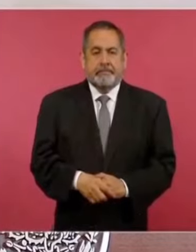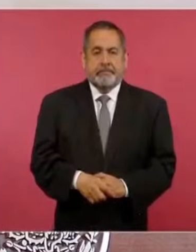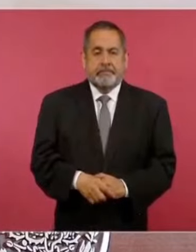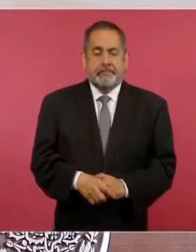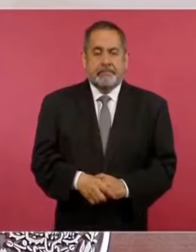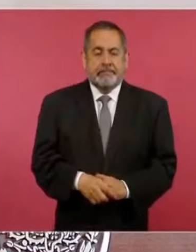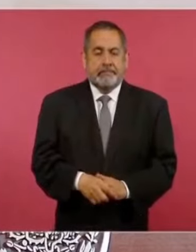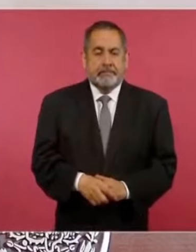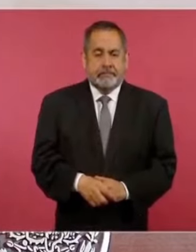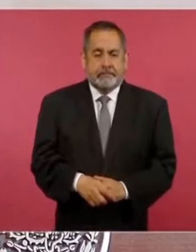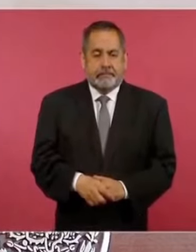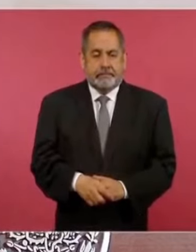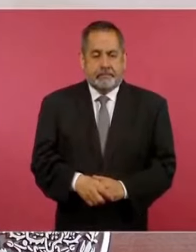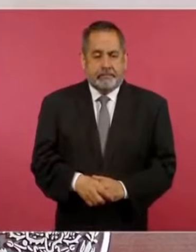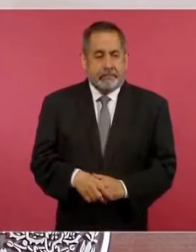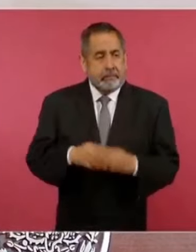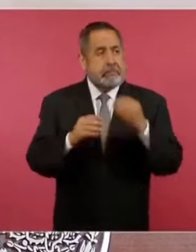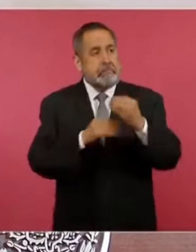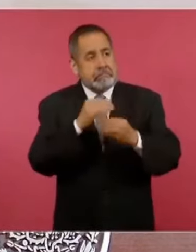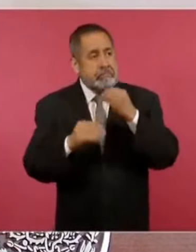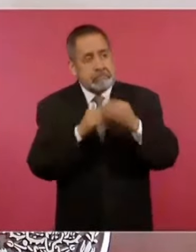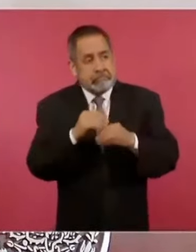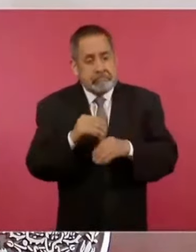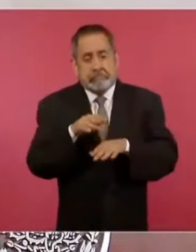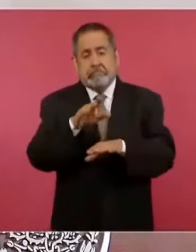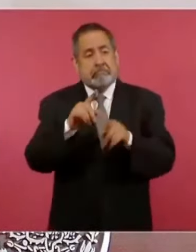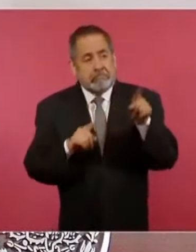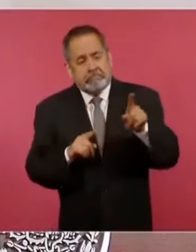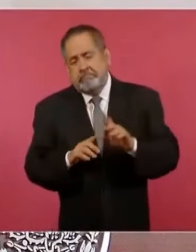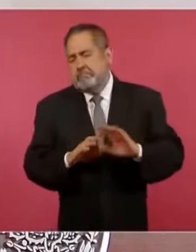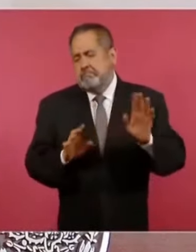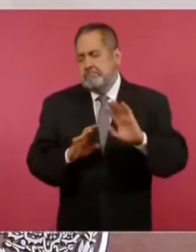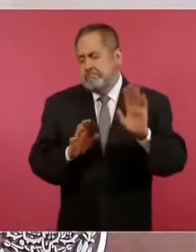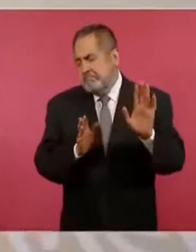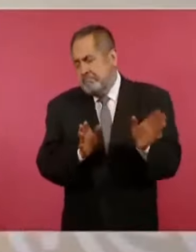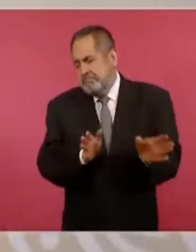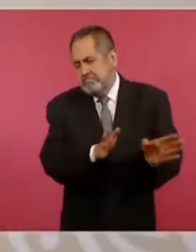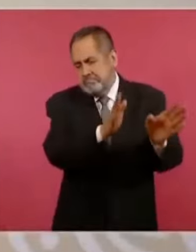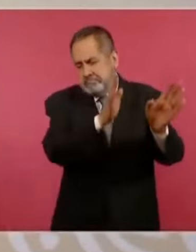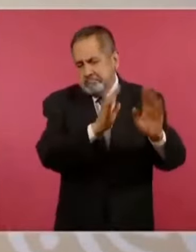seguir polemizando sobre ese asunto. Afortunadamente,